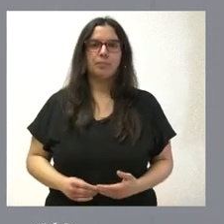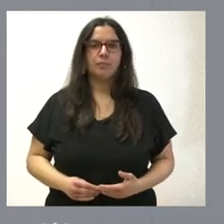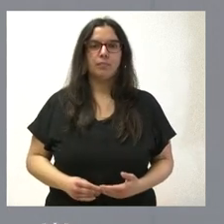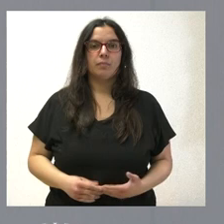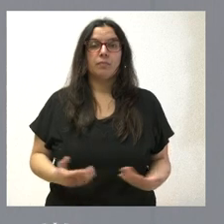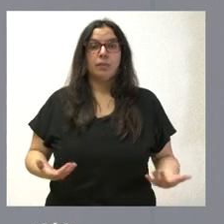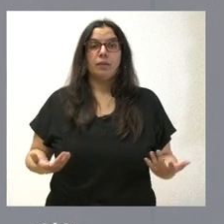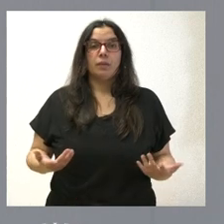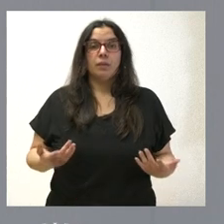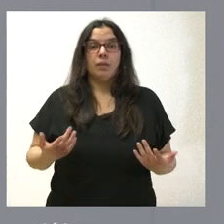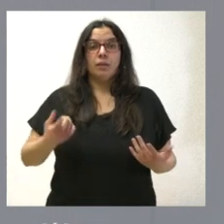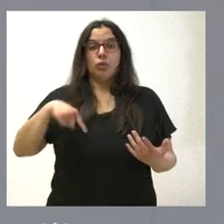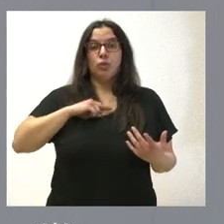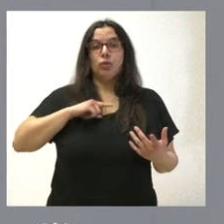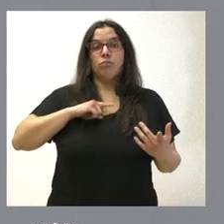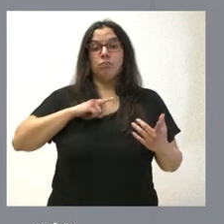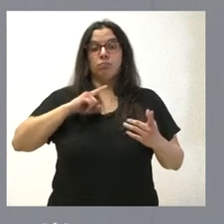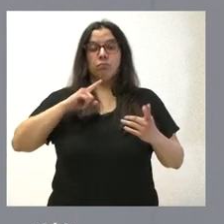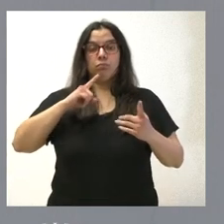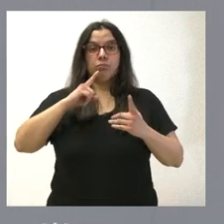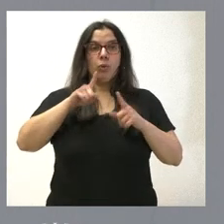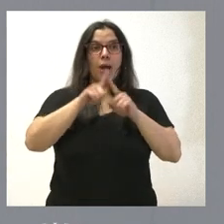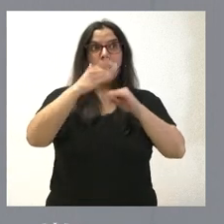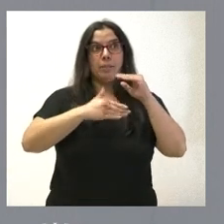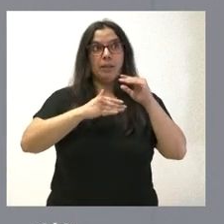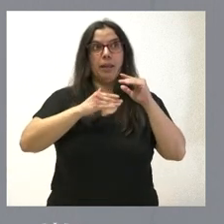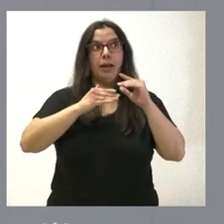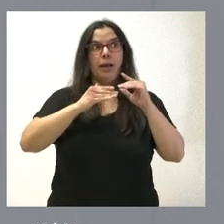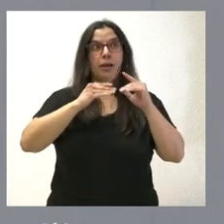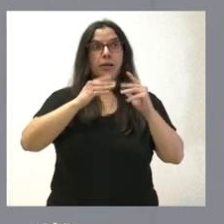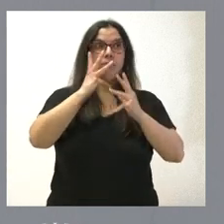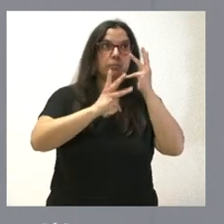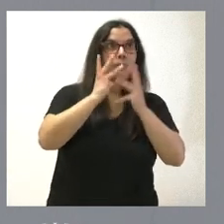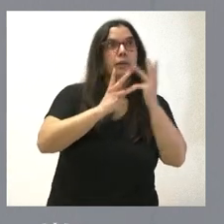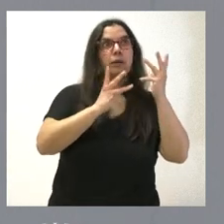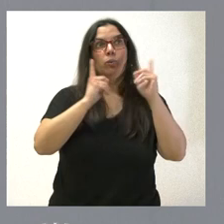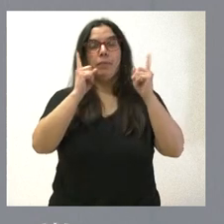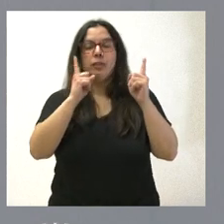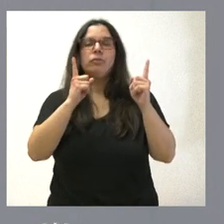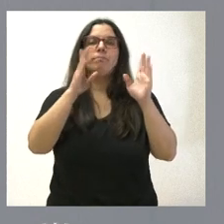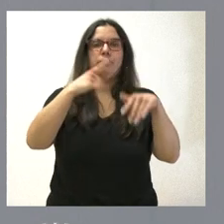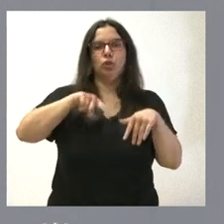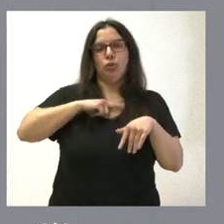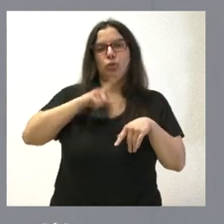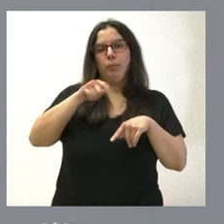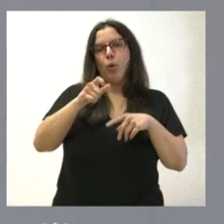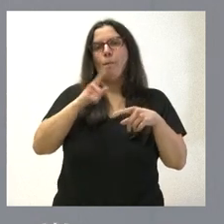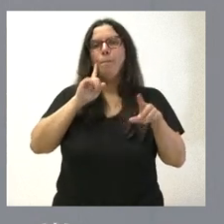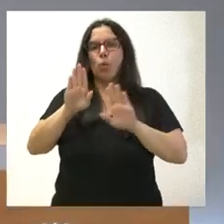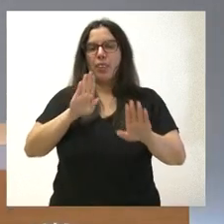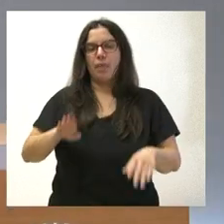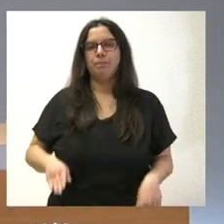margen de previsión que se puede establecer hemos ido a unos niveles de prudencia que nos garantiza también la ejecución presupuestaria